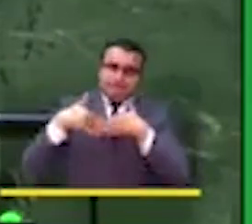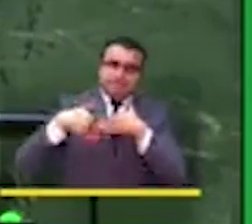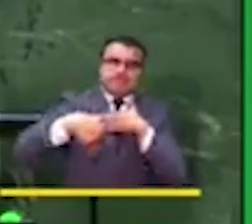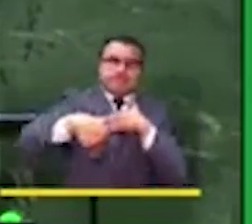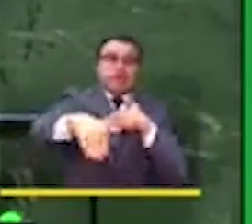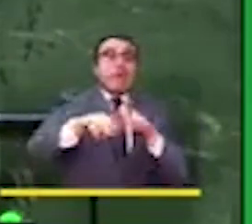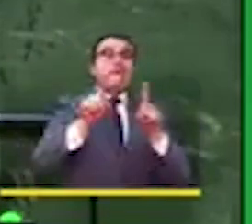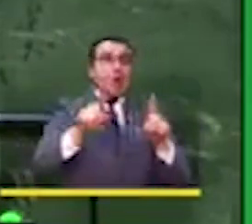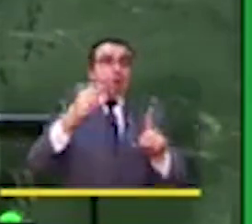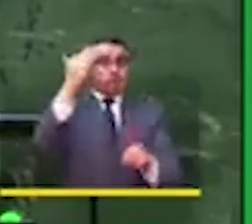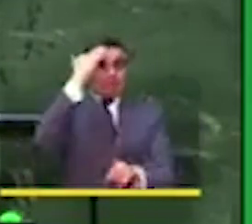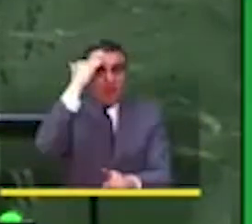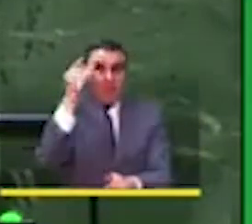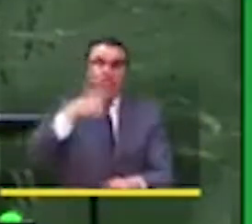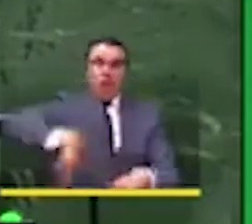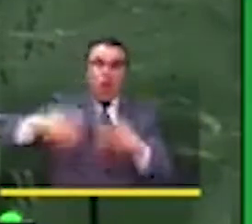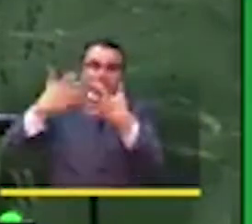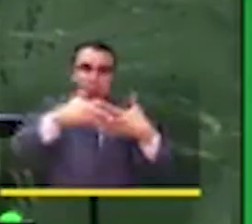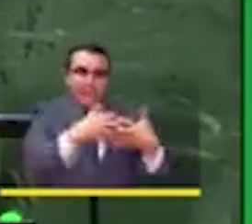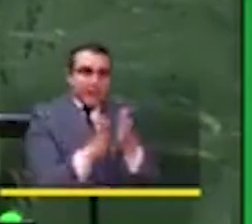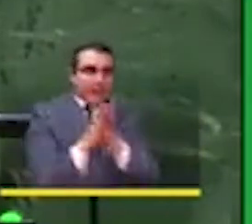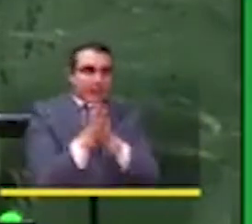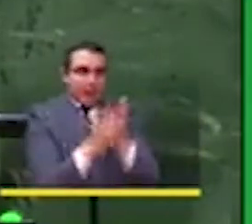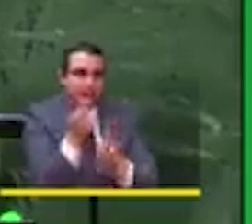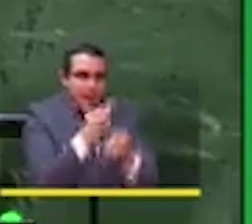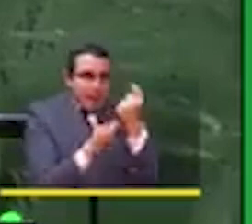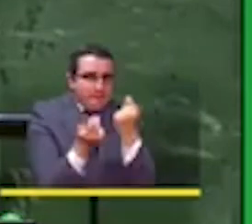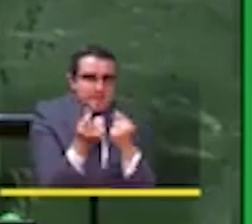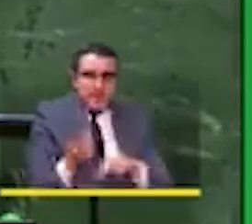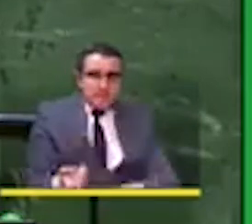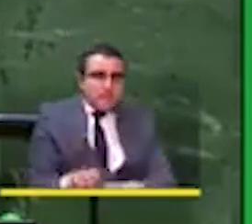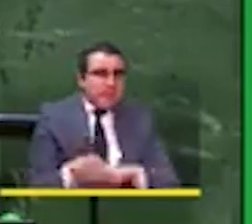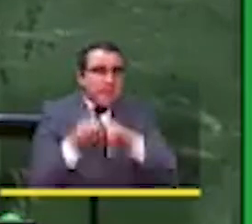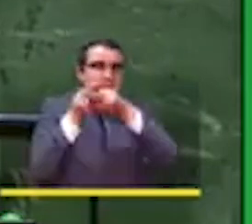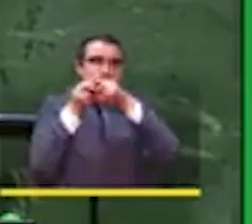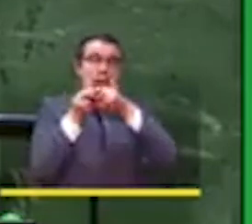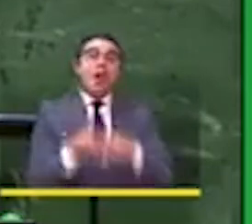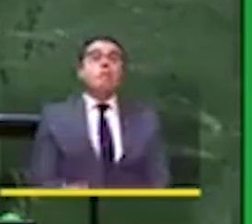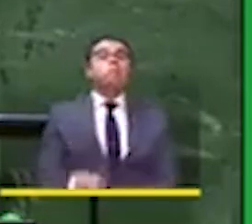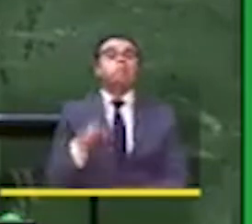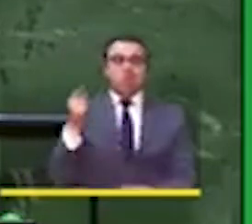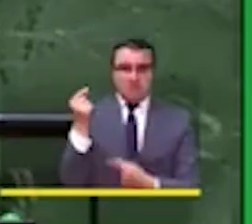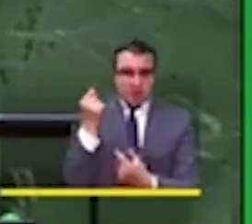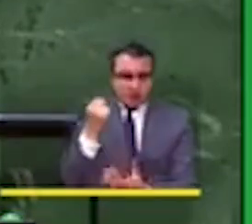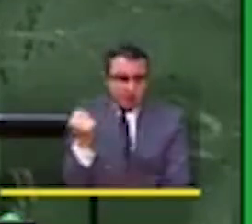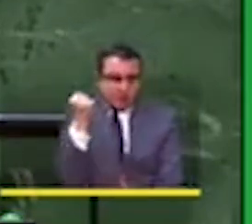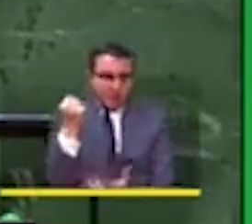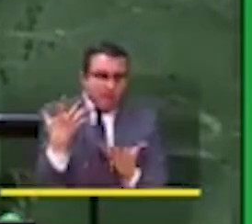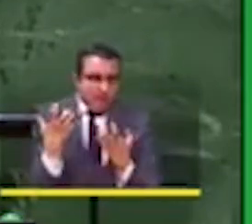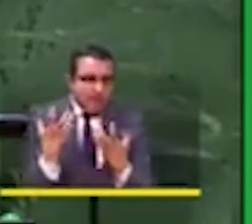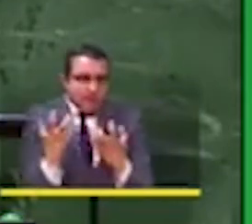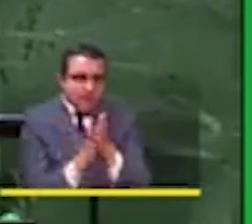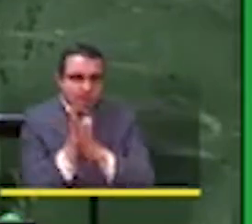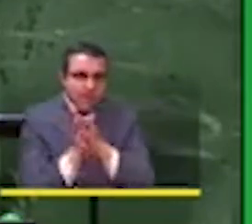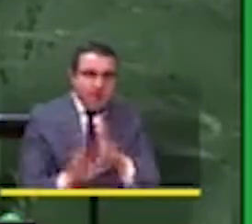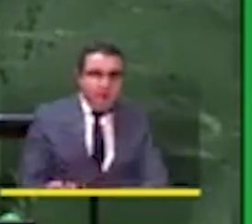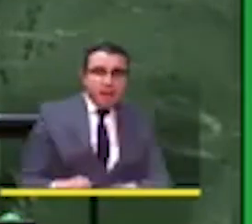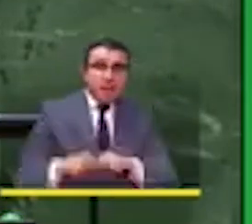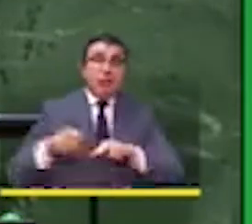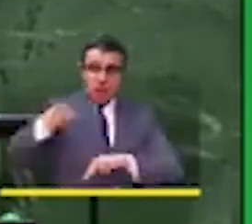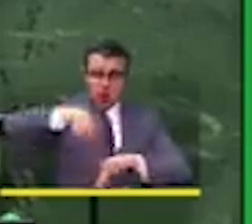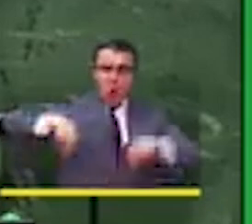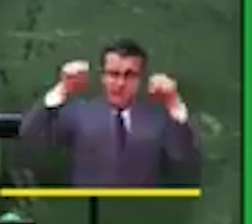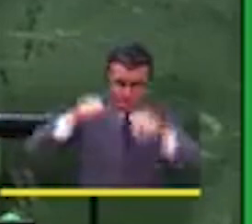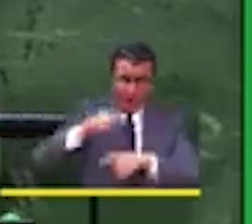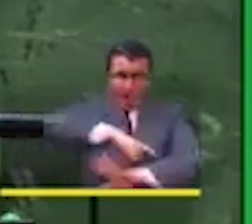donde haya ganancia. Esa es su ley y es estrecho su marco para abarcar